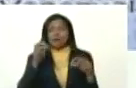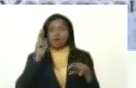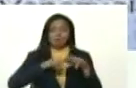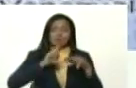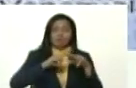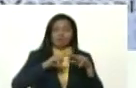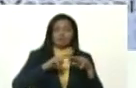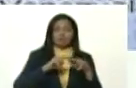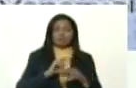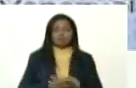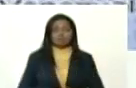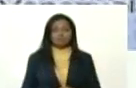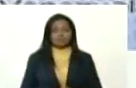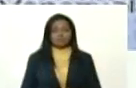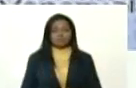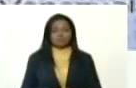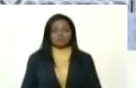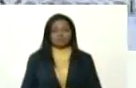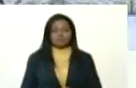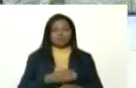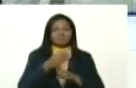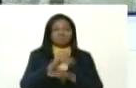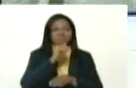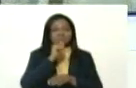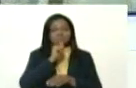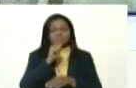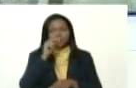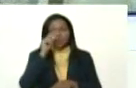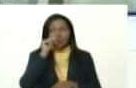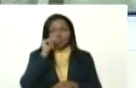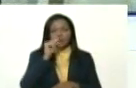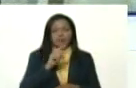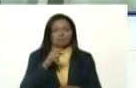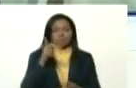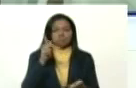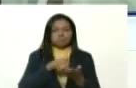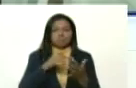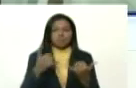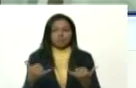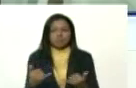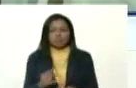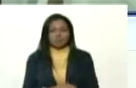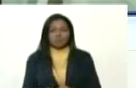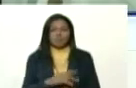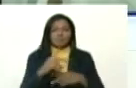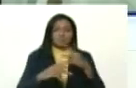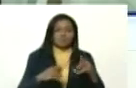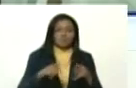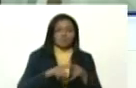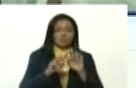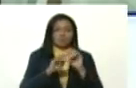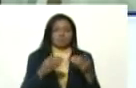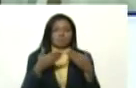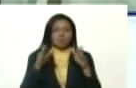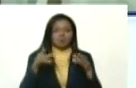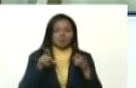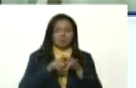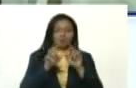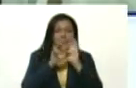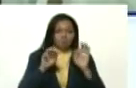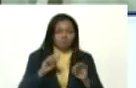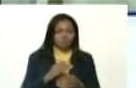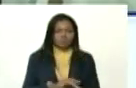Libertador. Allá está Rodolfo Marcos Torres para que proceda a inaugurar